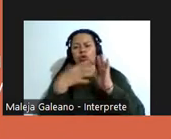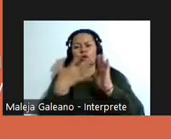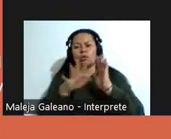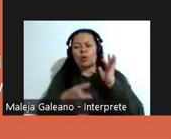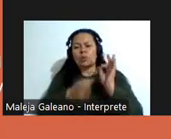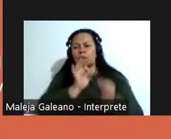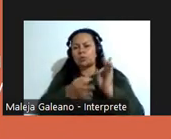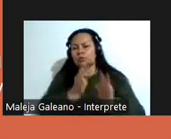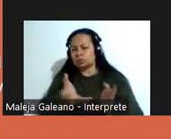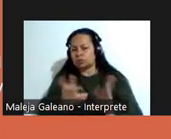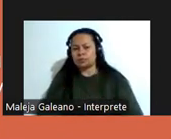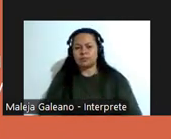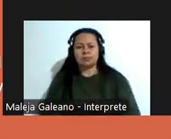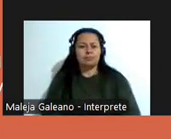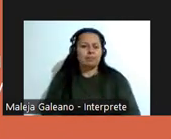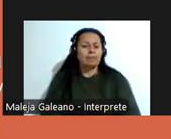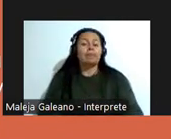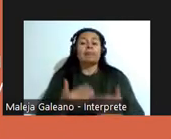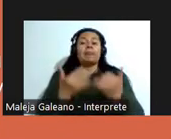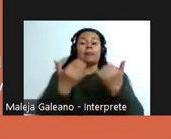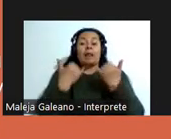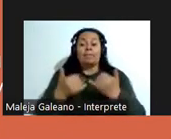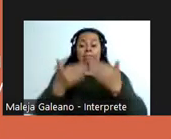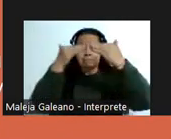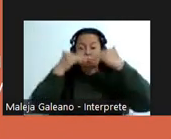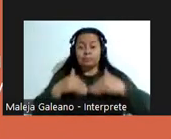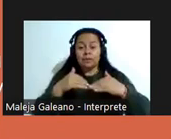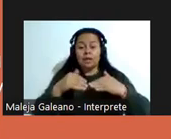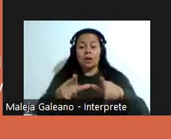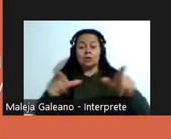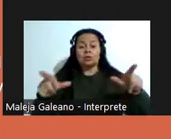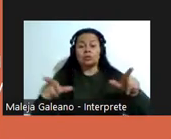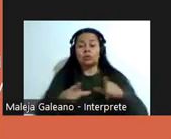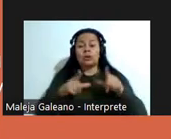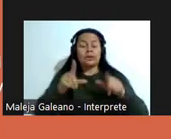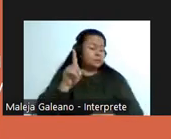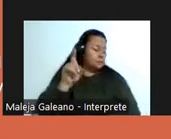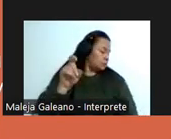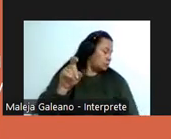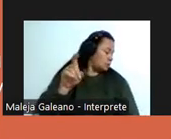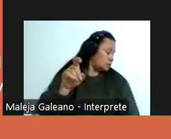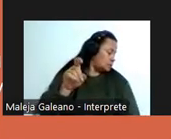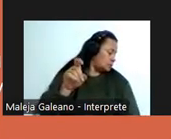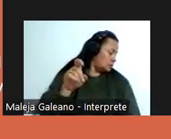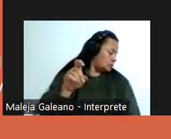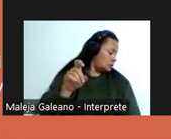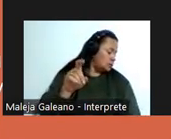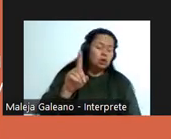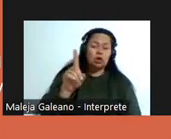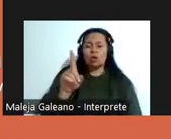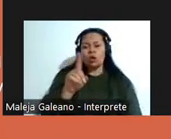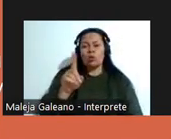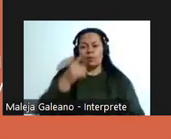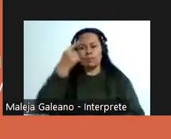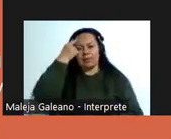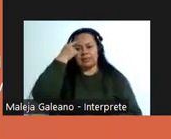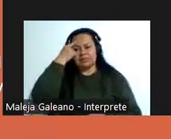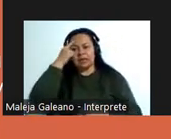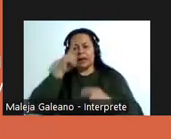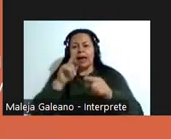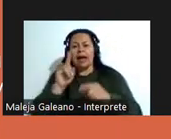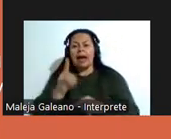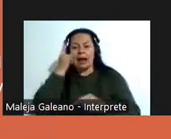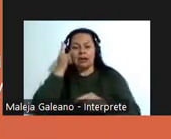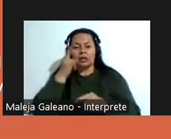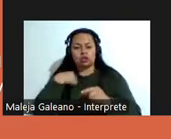injusticia. Y ahora vamos a hacer un lugar 6. Vamos a pensar en algo que yo he